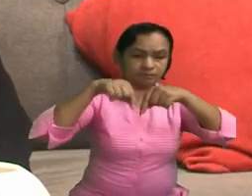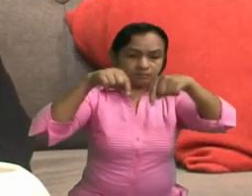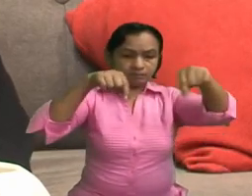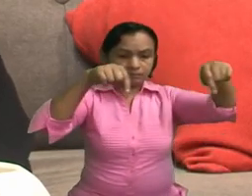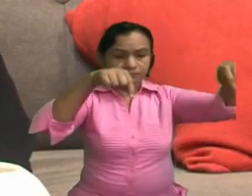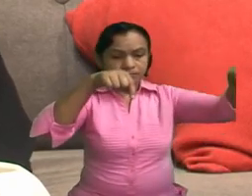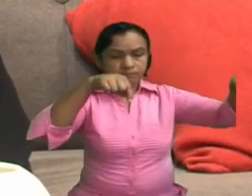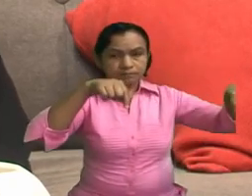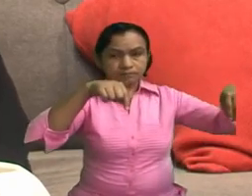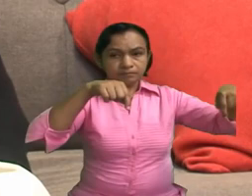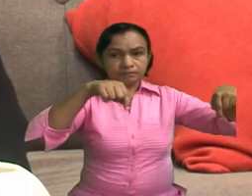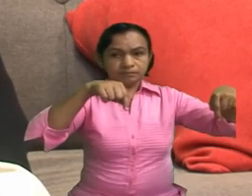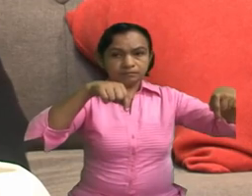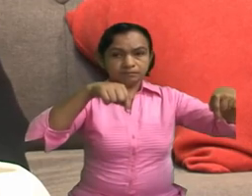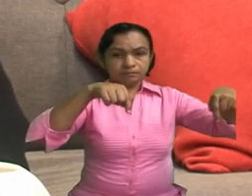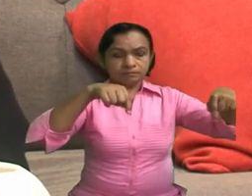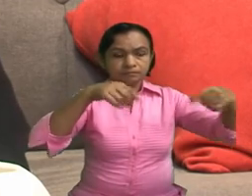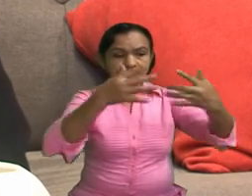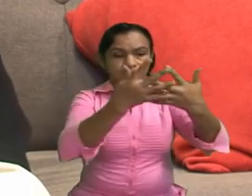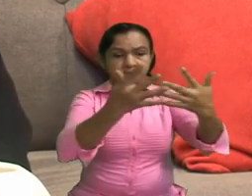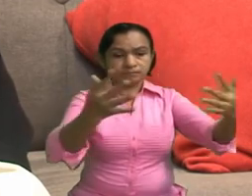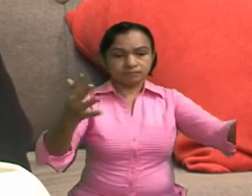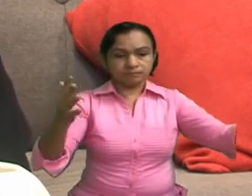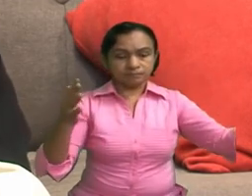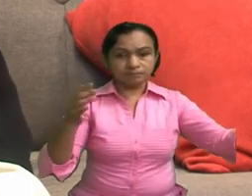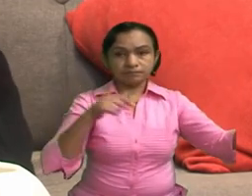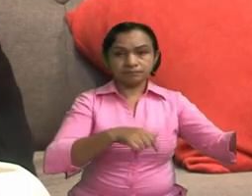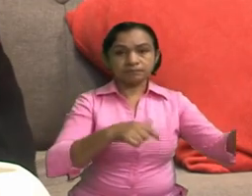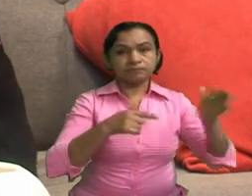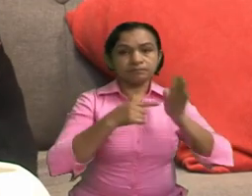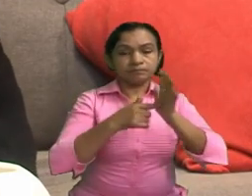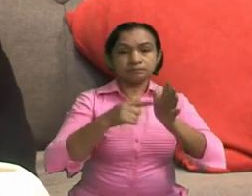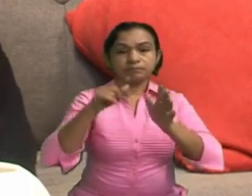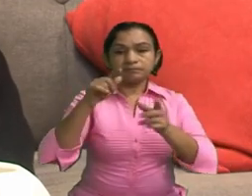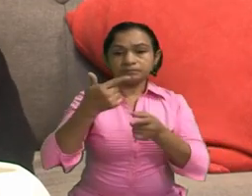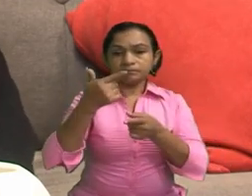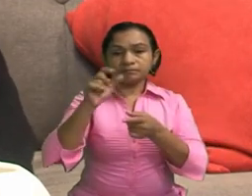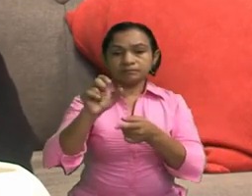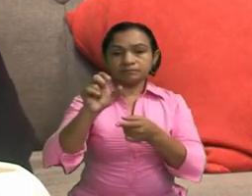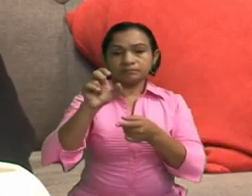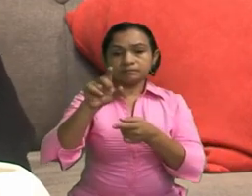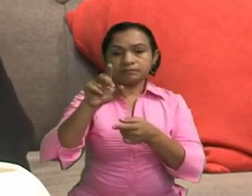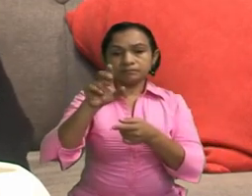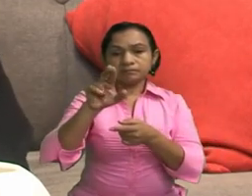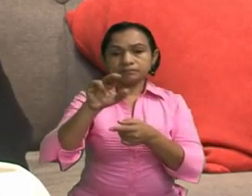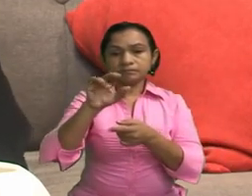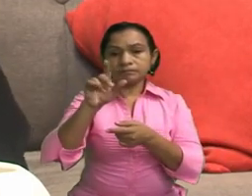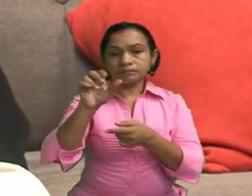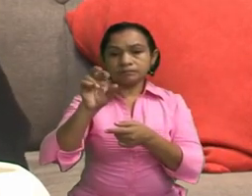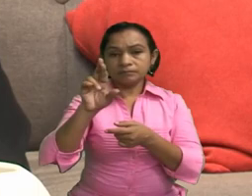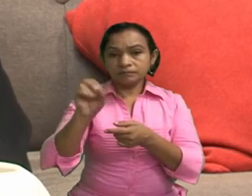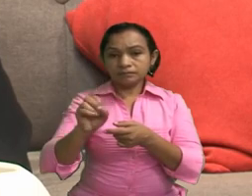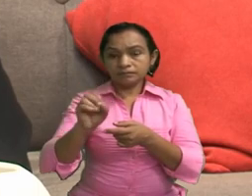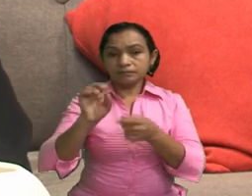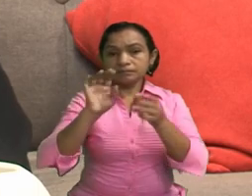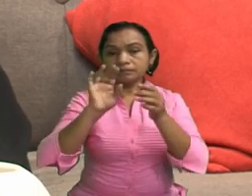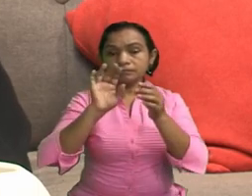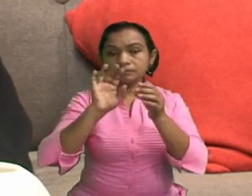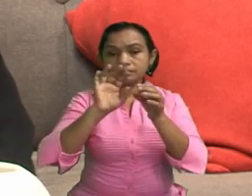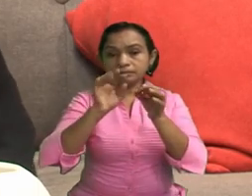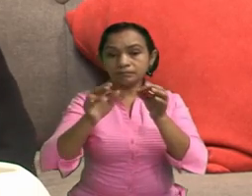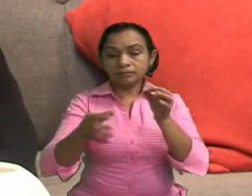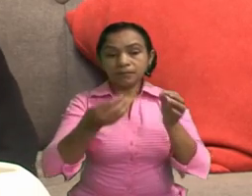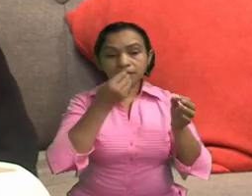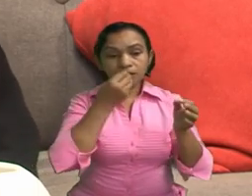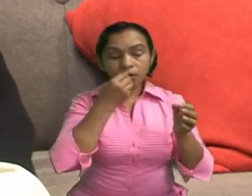¿verdad?, de pochote o otro forrajero, porque por ejemplo el genízaro también da un fruto y le sirve para la comida del ganado.